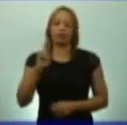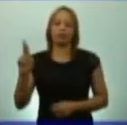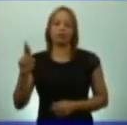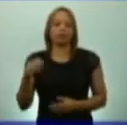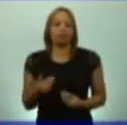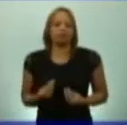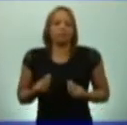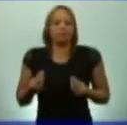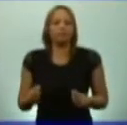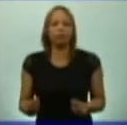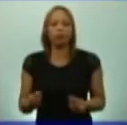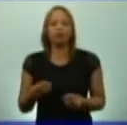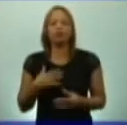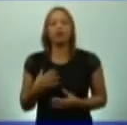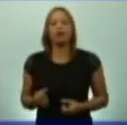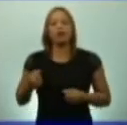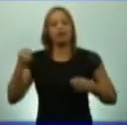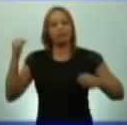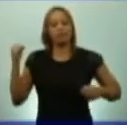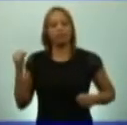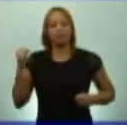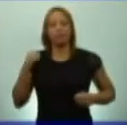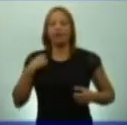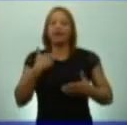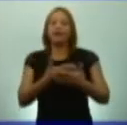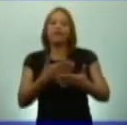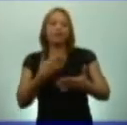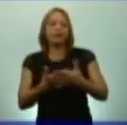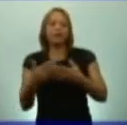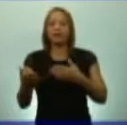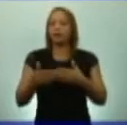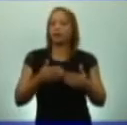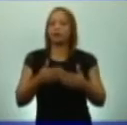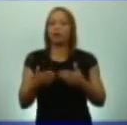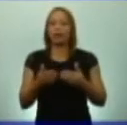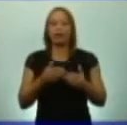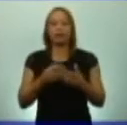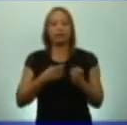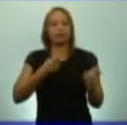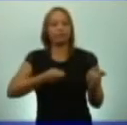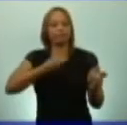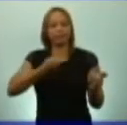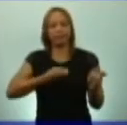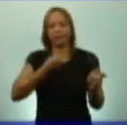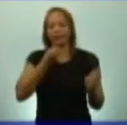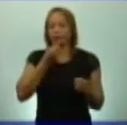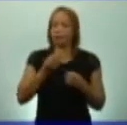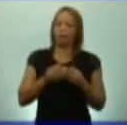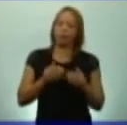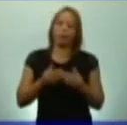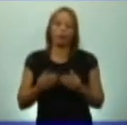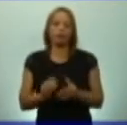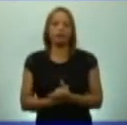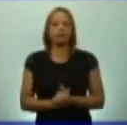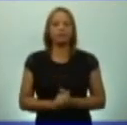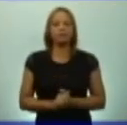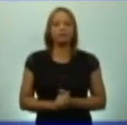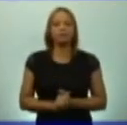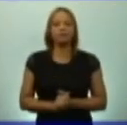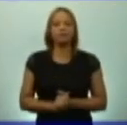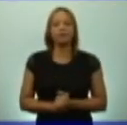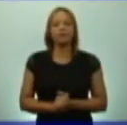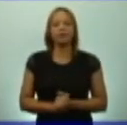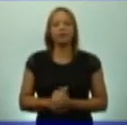a empuñar las armas para enfrentar cualquier tipo de agresión. Pero